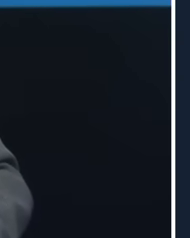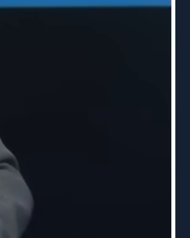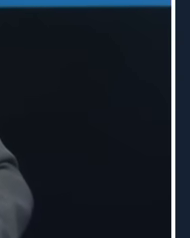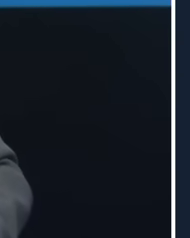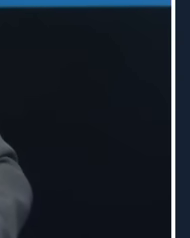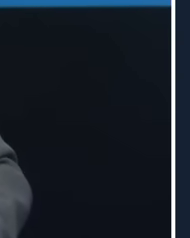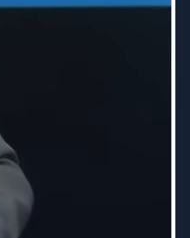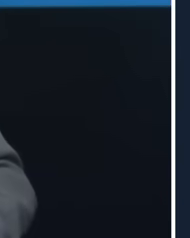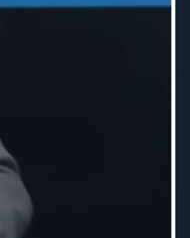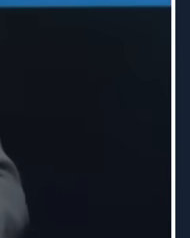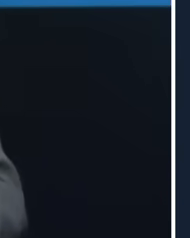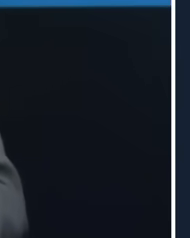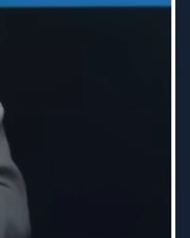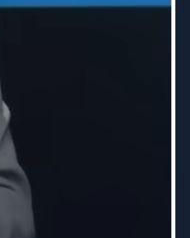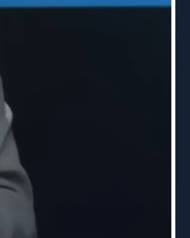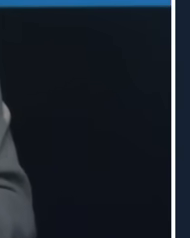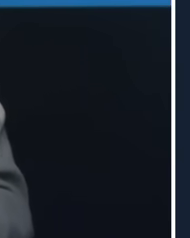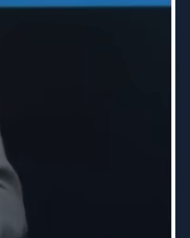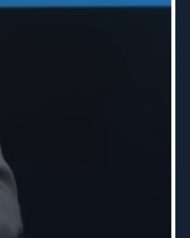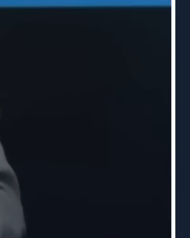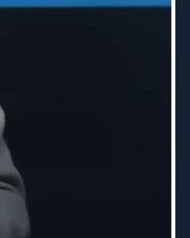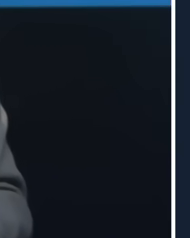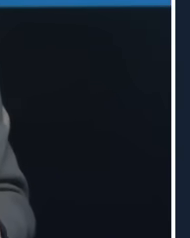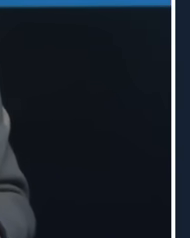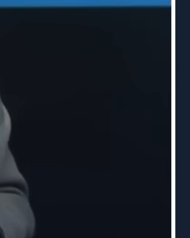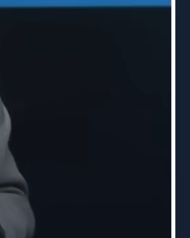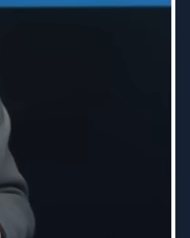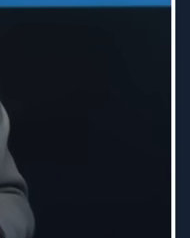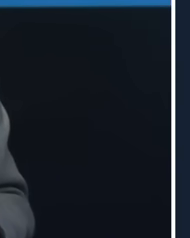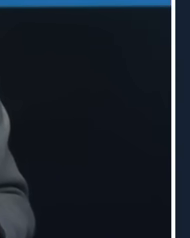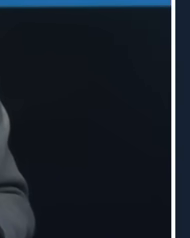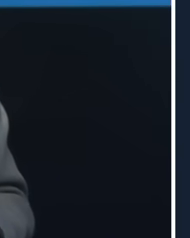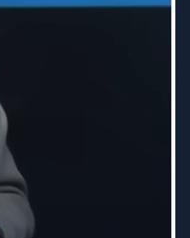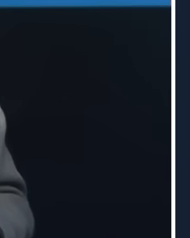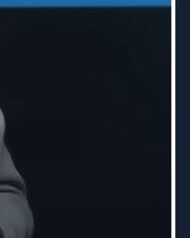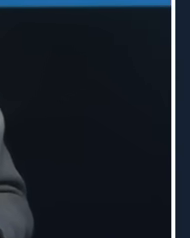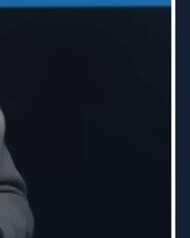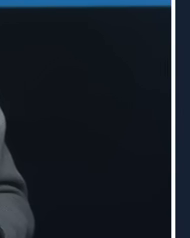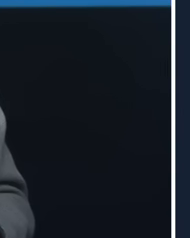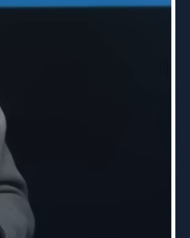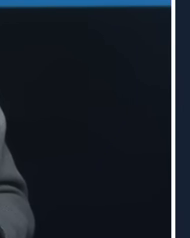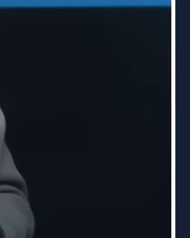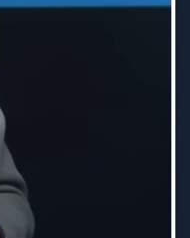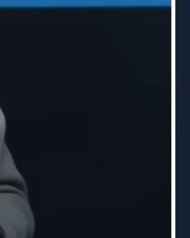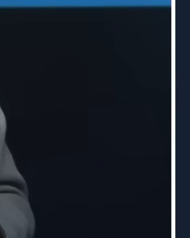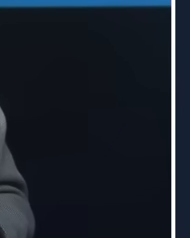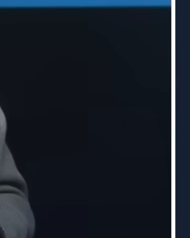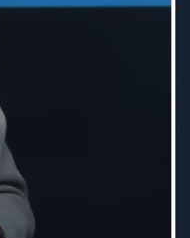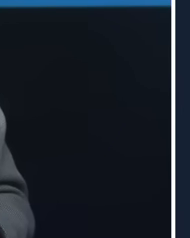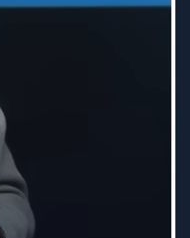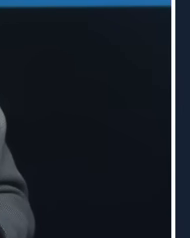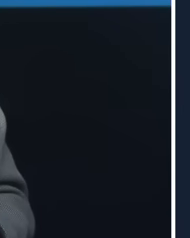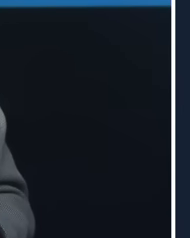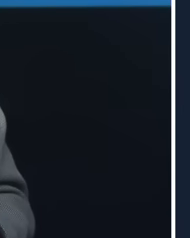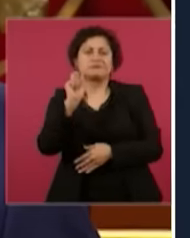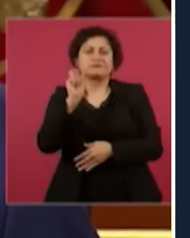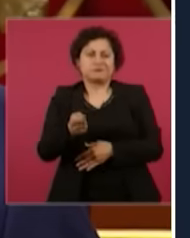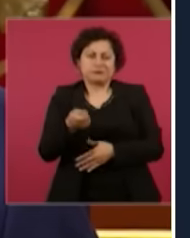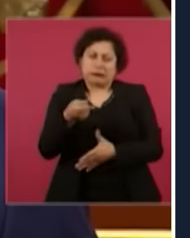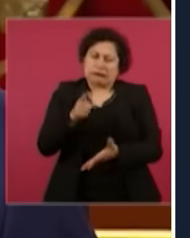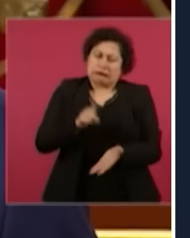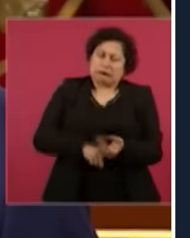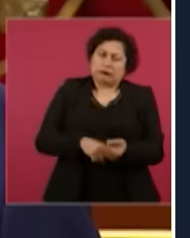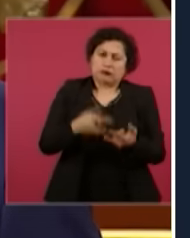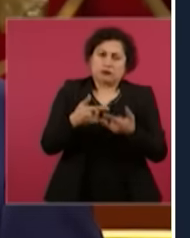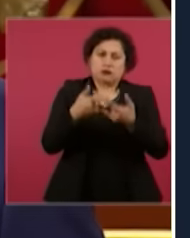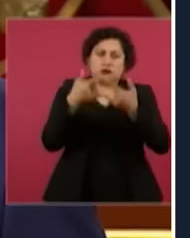hace Claudia si no hay dinero a ver qué onda con el poder judicial Luis es una reforma que